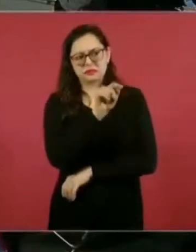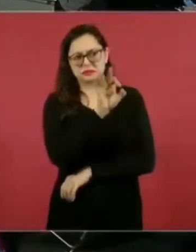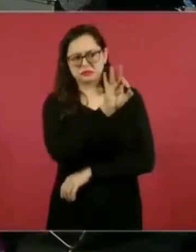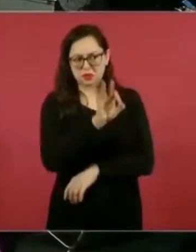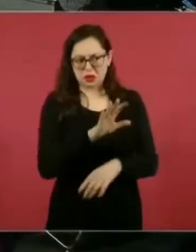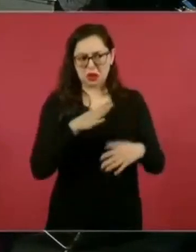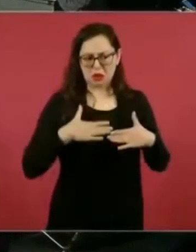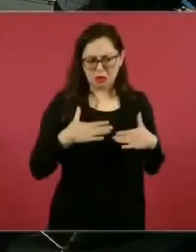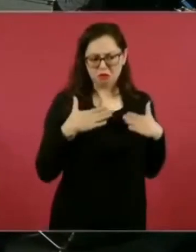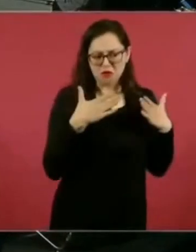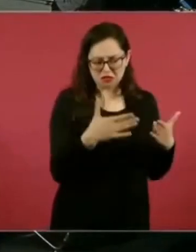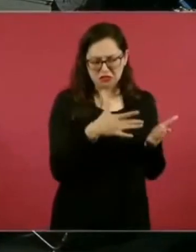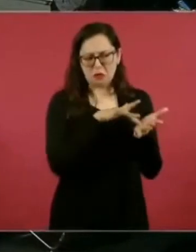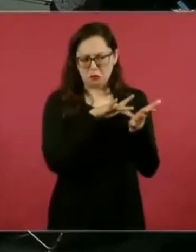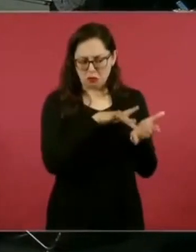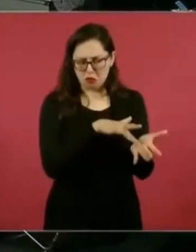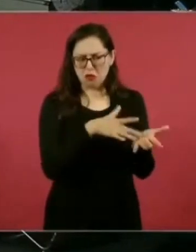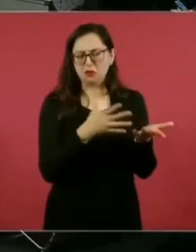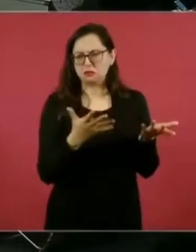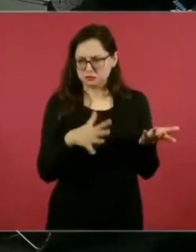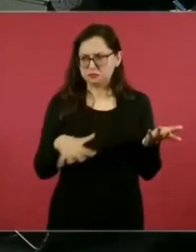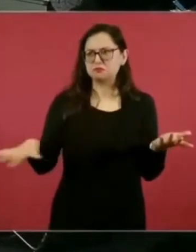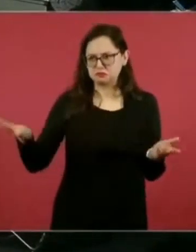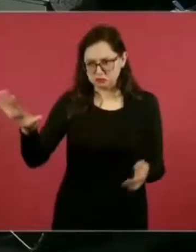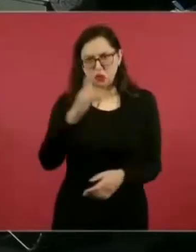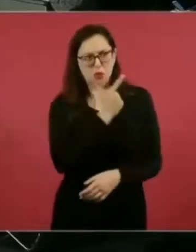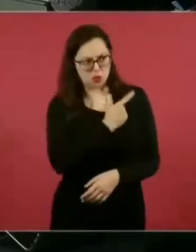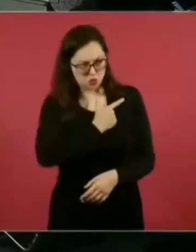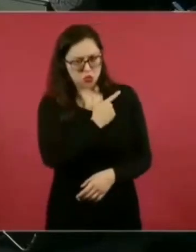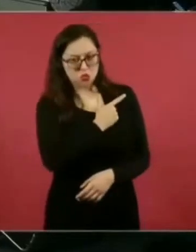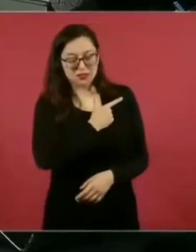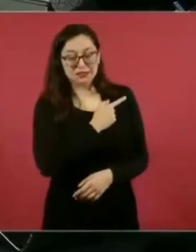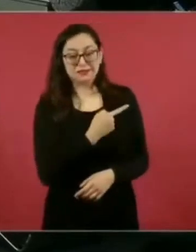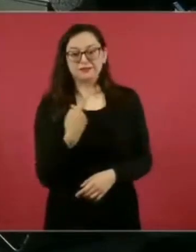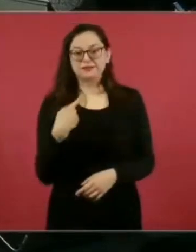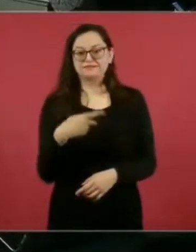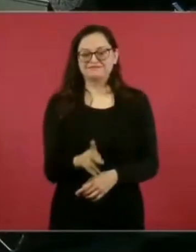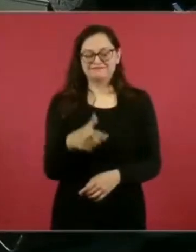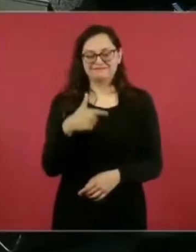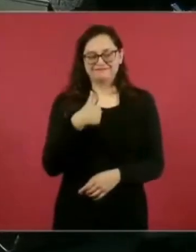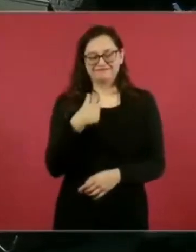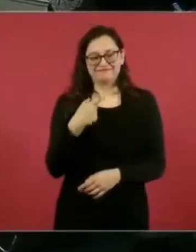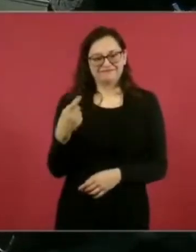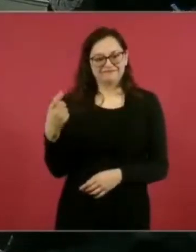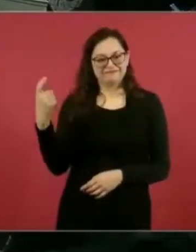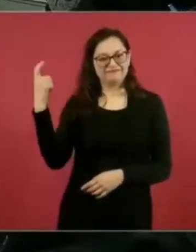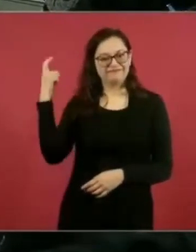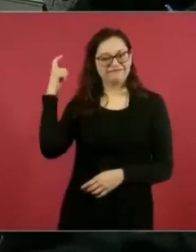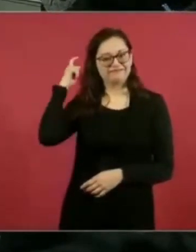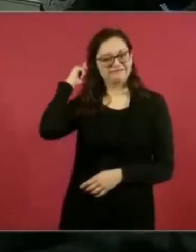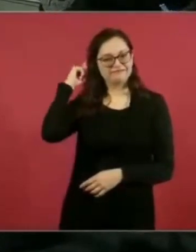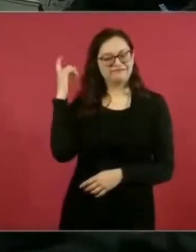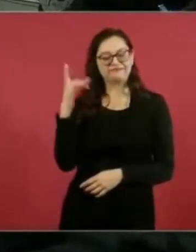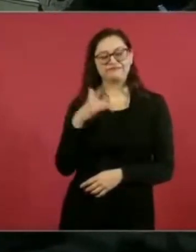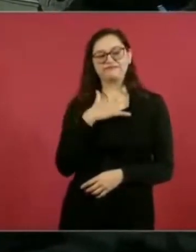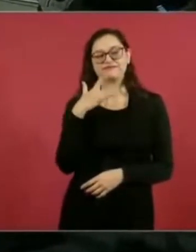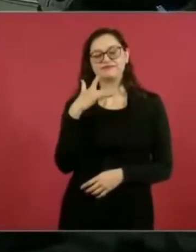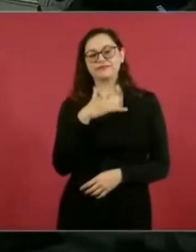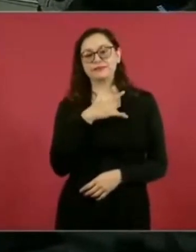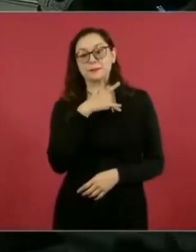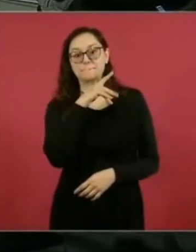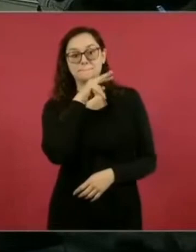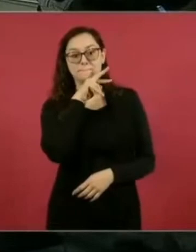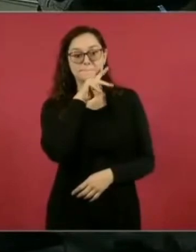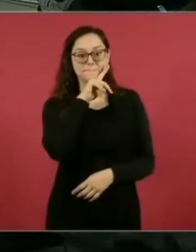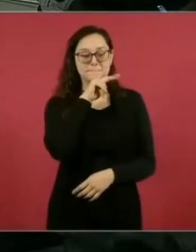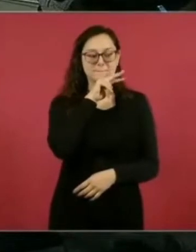era el que esta corporación, que nos costó bastante